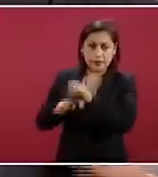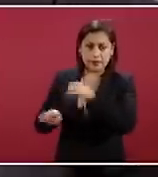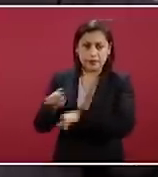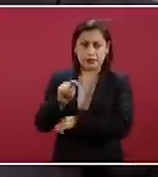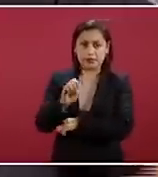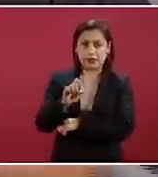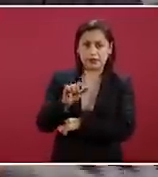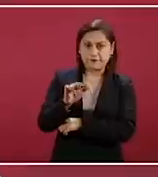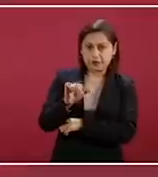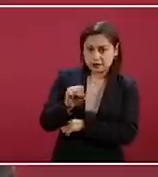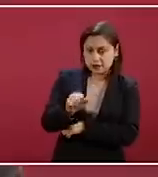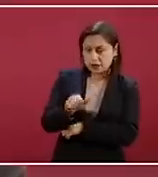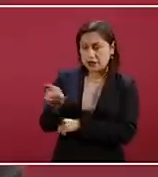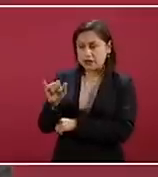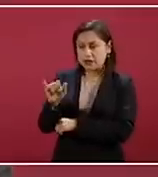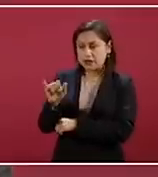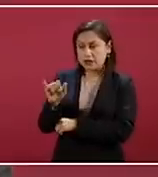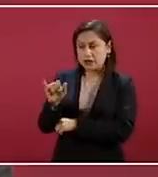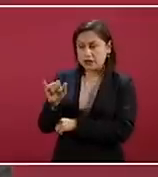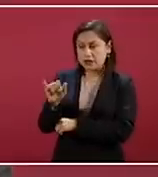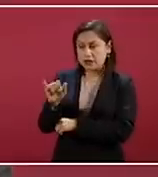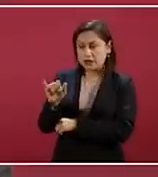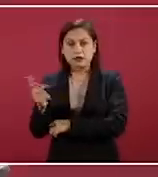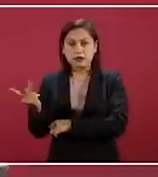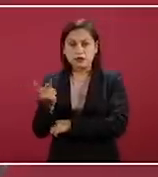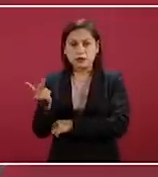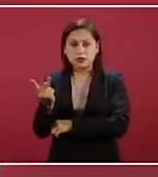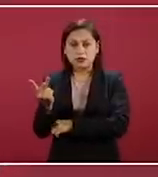lleguen a un acuerdo